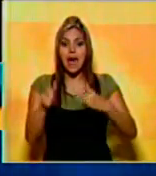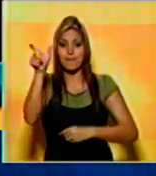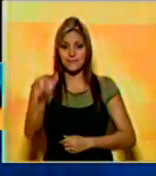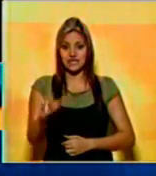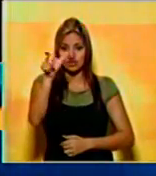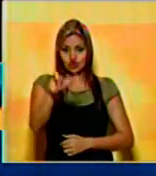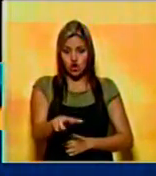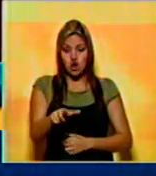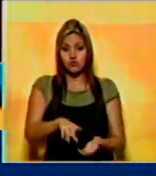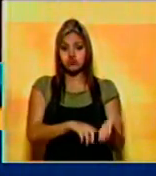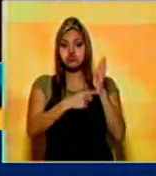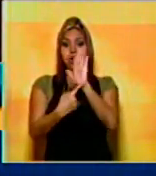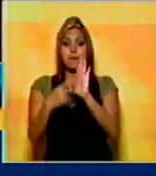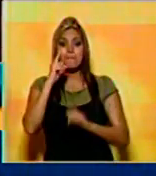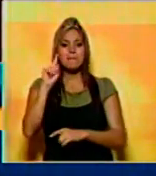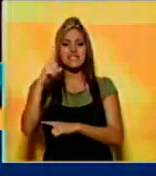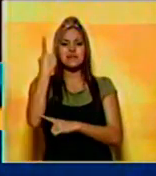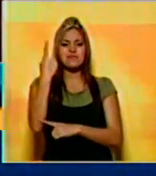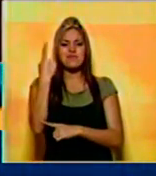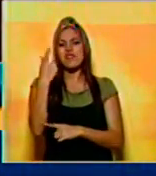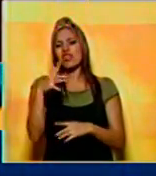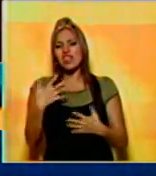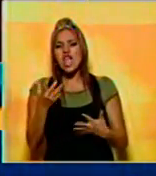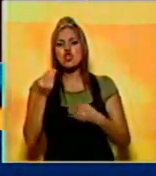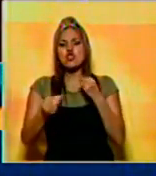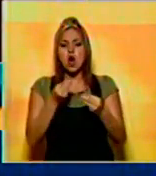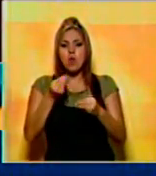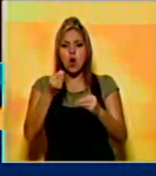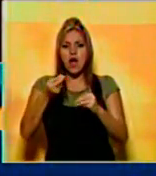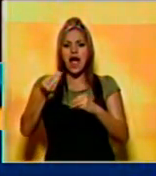Shudoff revelaron los principios que determinan cómo